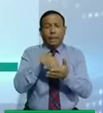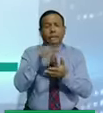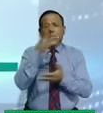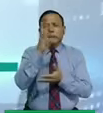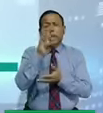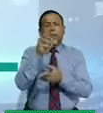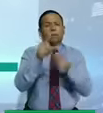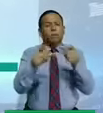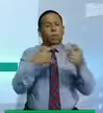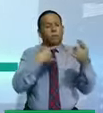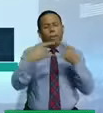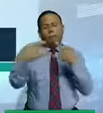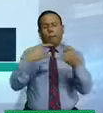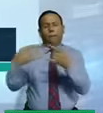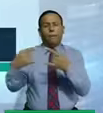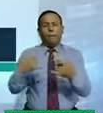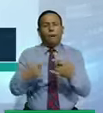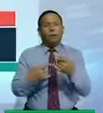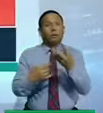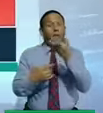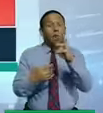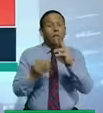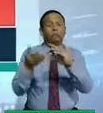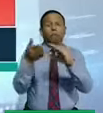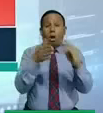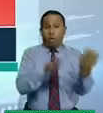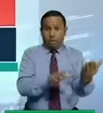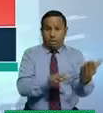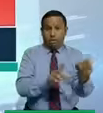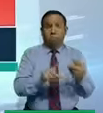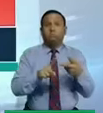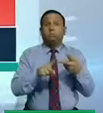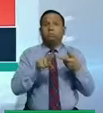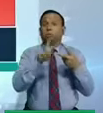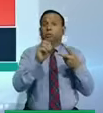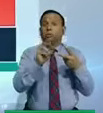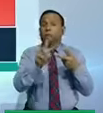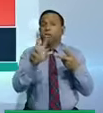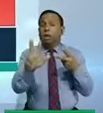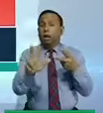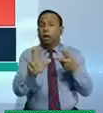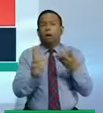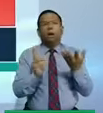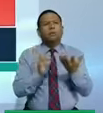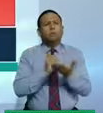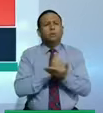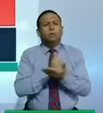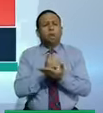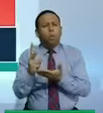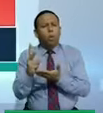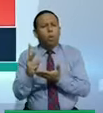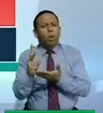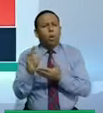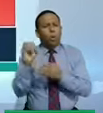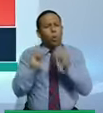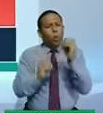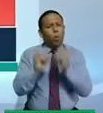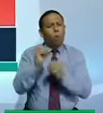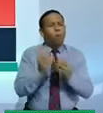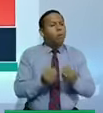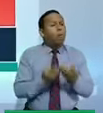infectados, de estos fallecieron 16. Y en el 2023, con corte la segunda semana de octubre, se registran